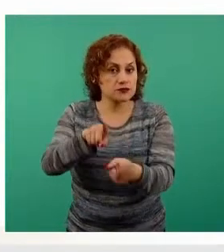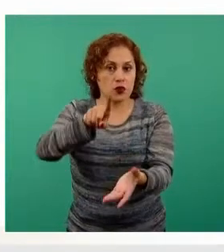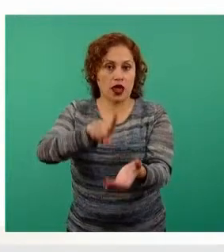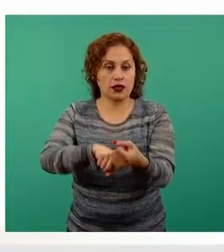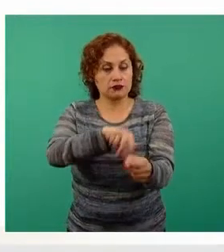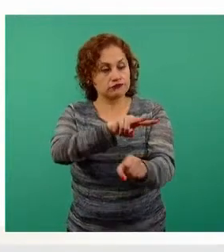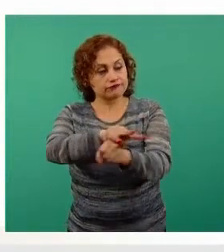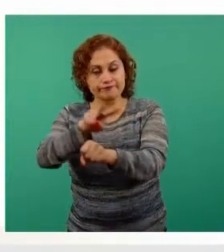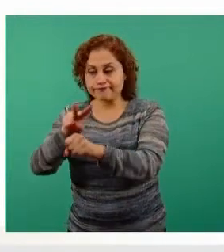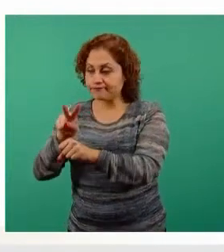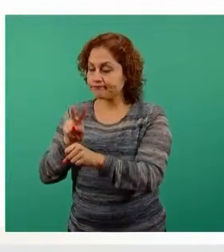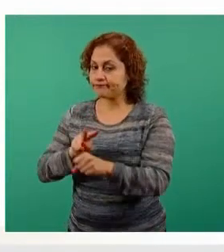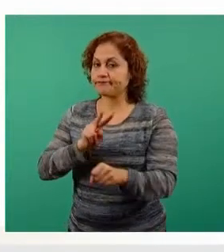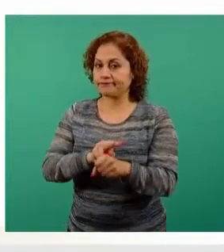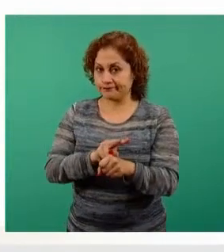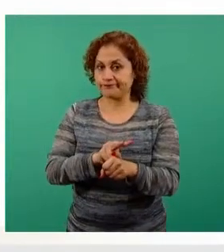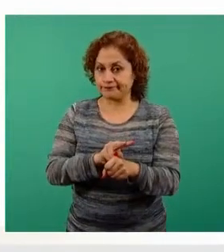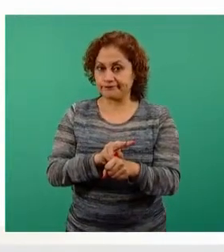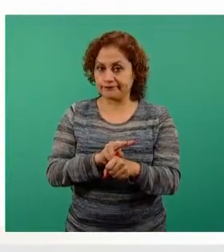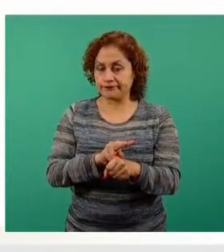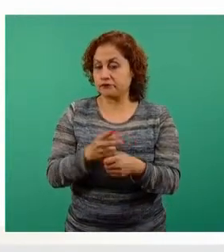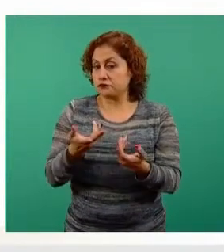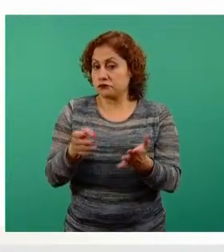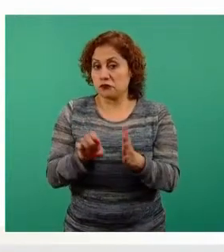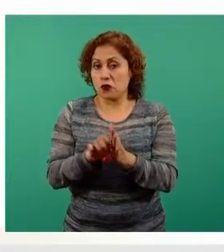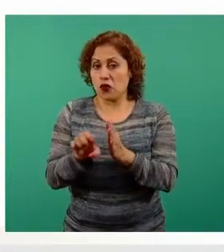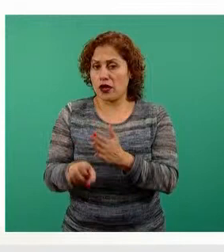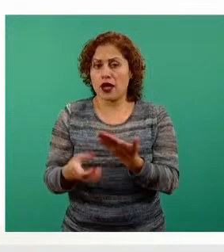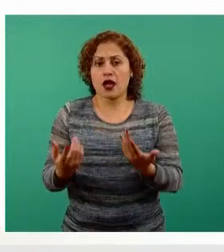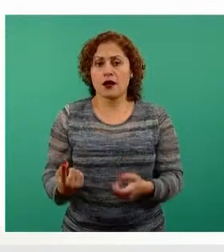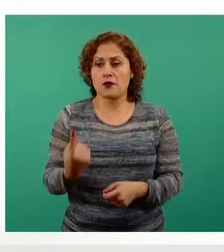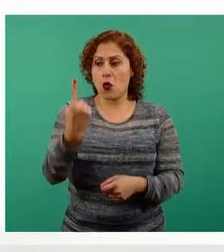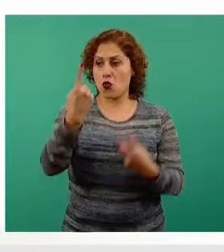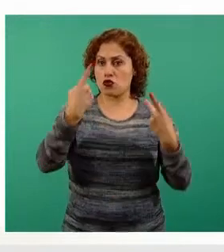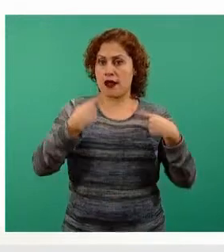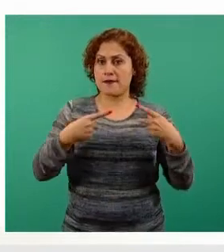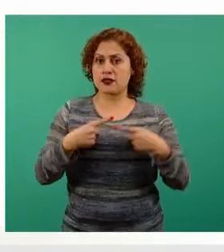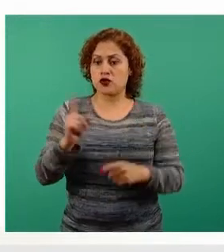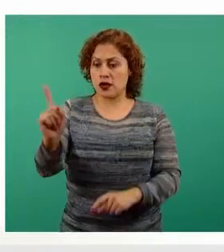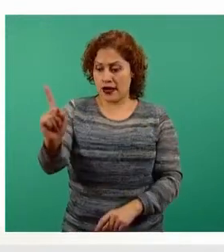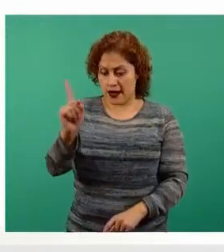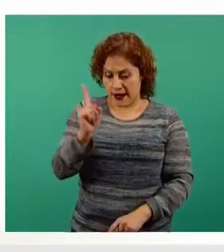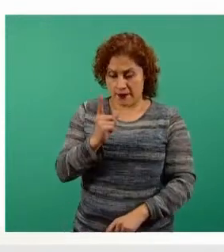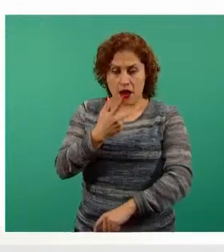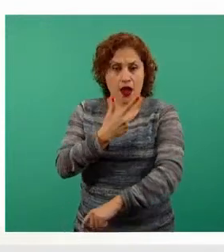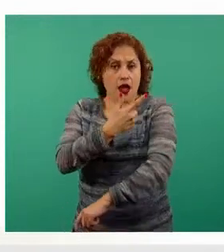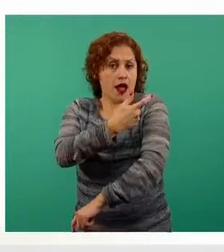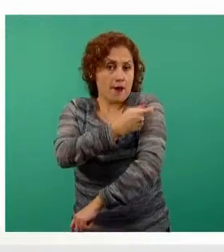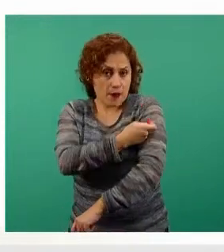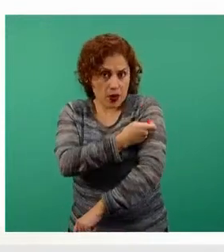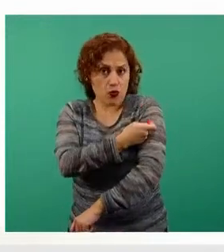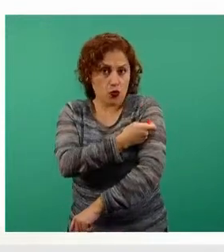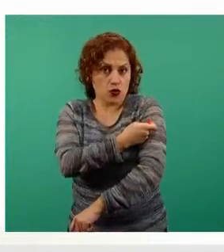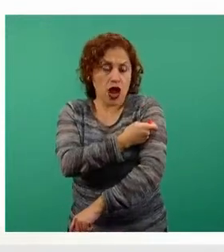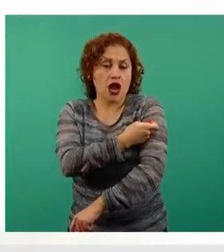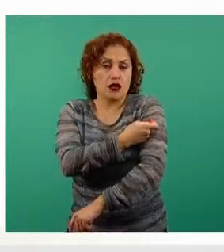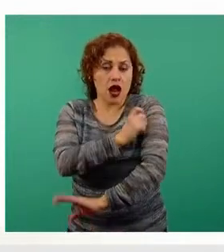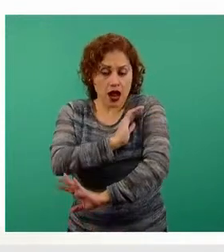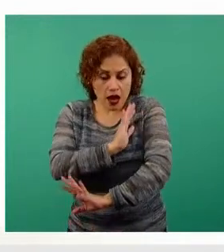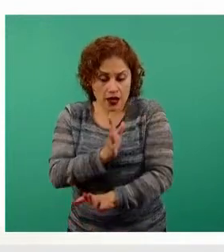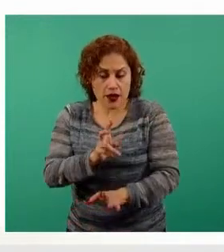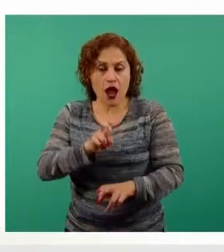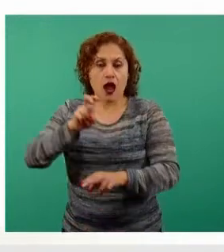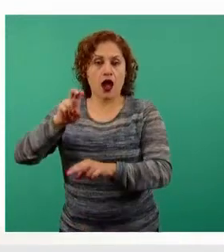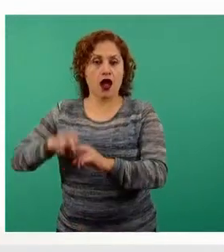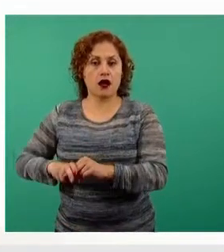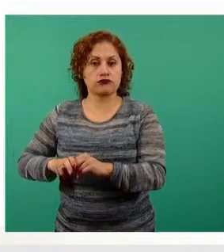mecanismos que se llevan a cabo en los puntos de vacunación, cada vez que una persona es vacunada, hay un periodo de observación de 30 minutos